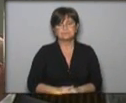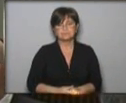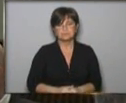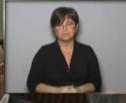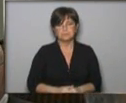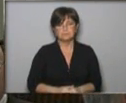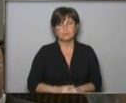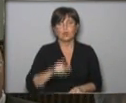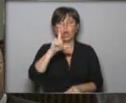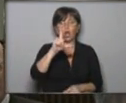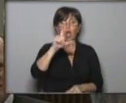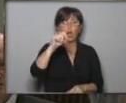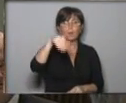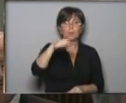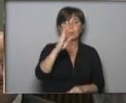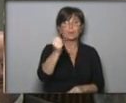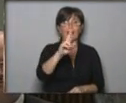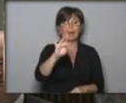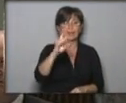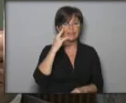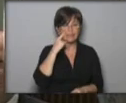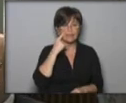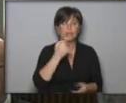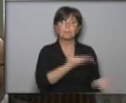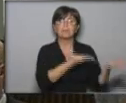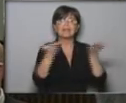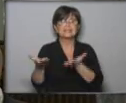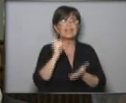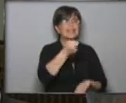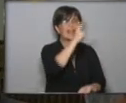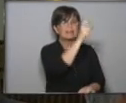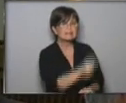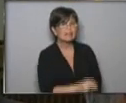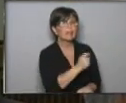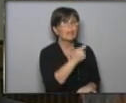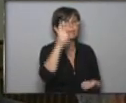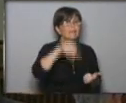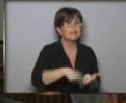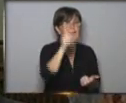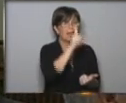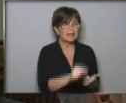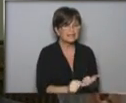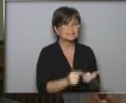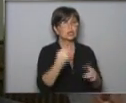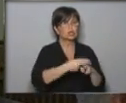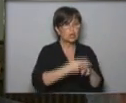El padre Lombardi le va presentando a las distintas personalidades de este ámbito.